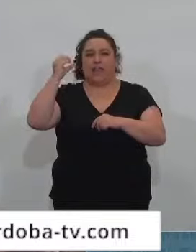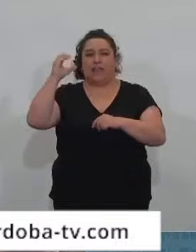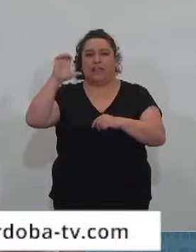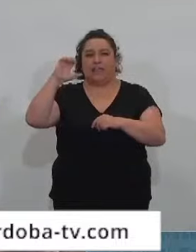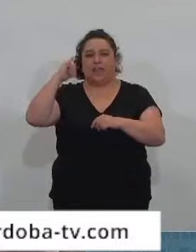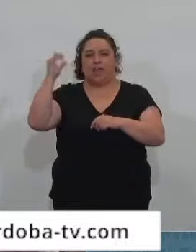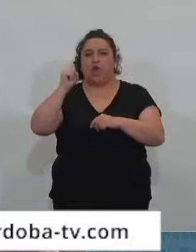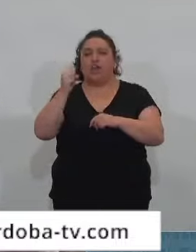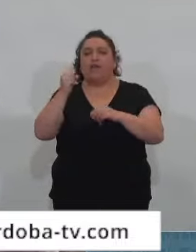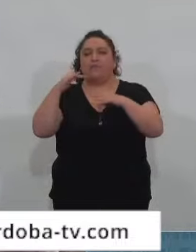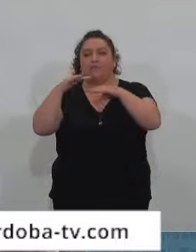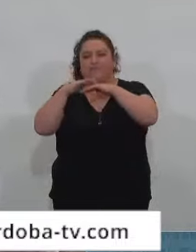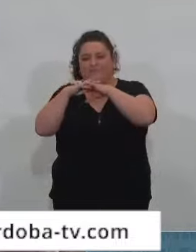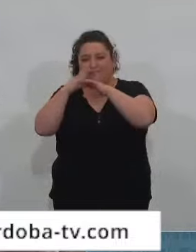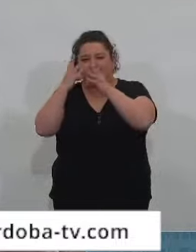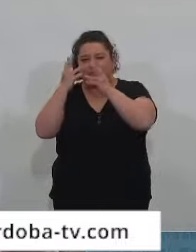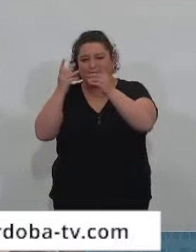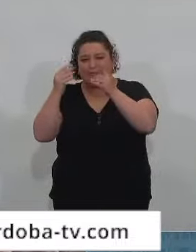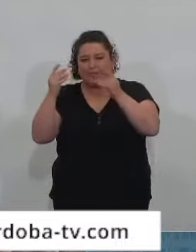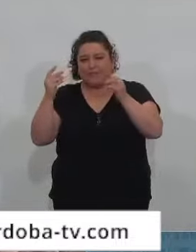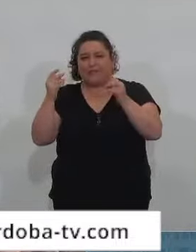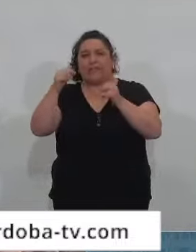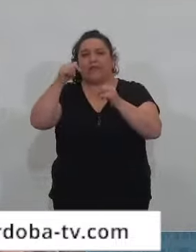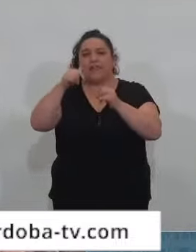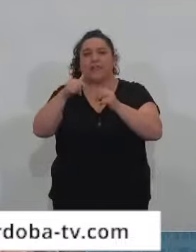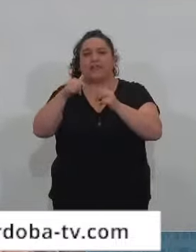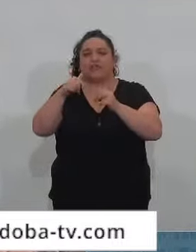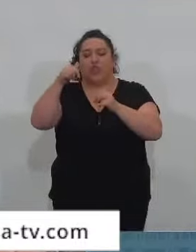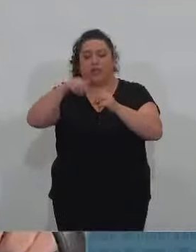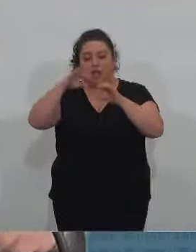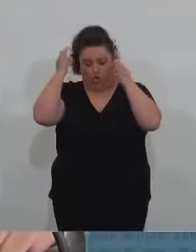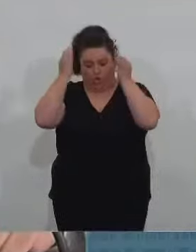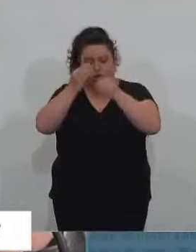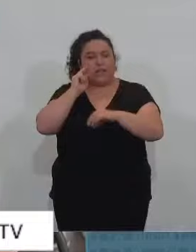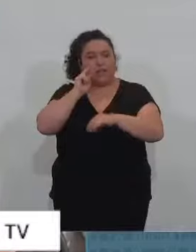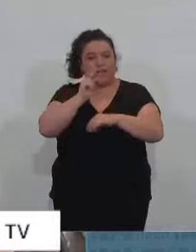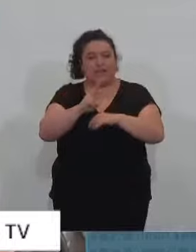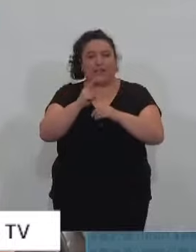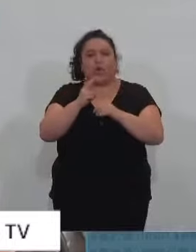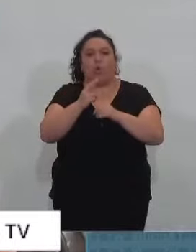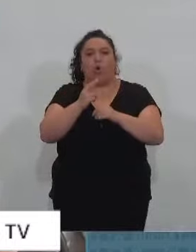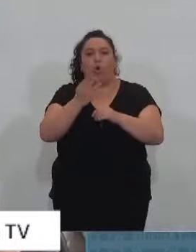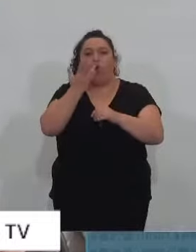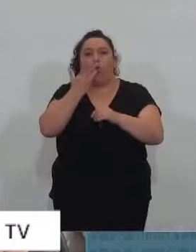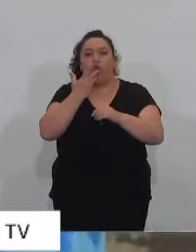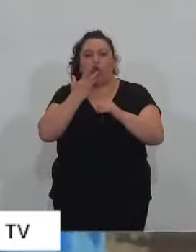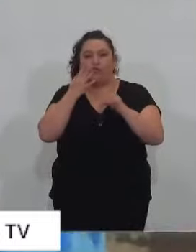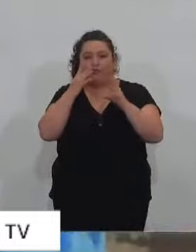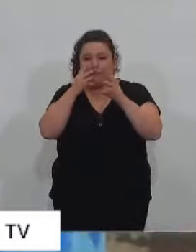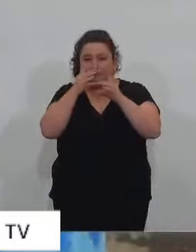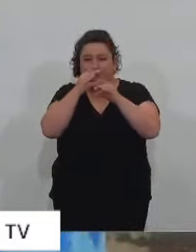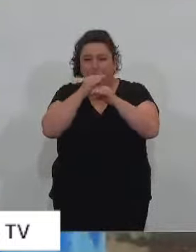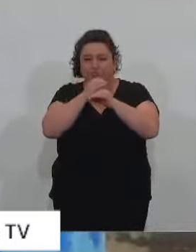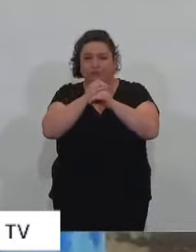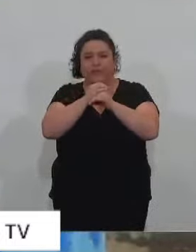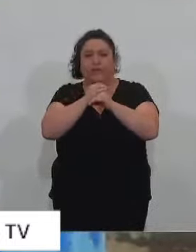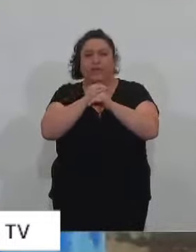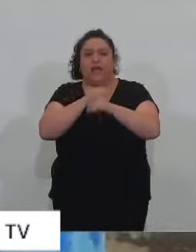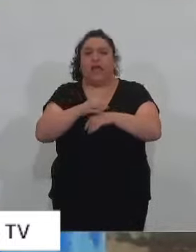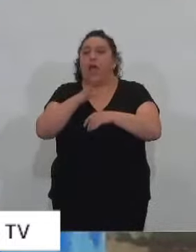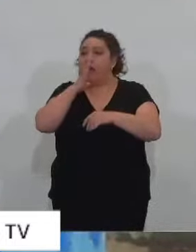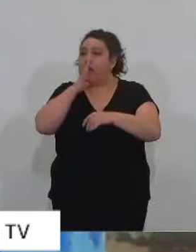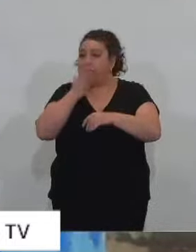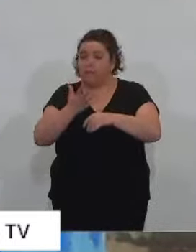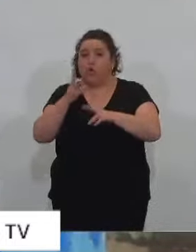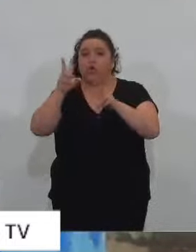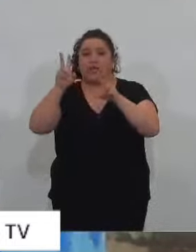sale también turbia. Otra cosa es el grado que tiene de turbidez. Ahora mismo no hay ningún problema porque salga turbia, ningún problema. Las analíticas